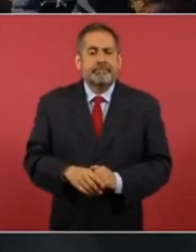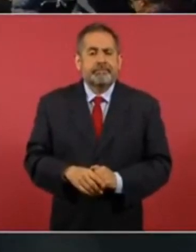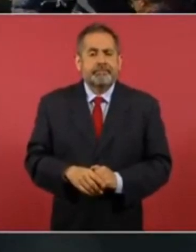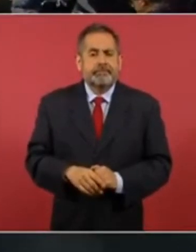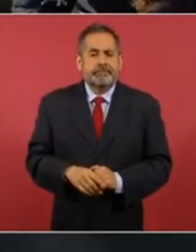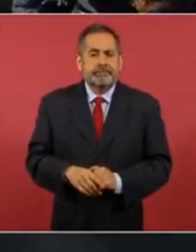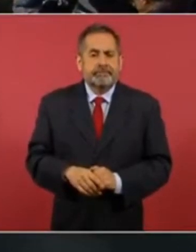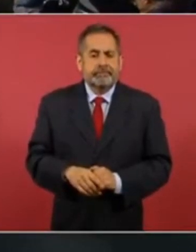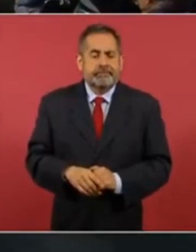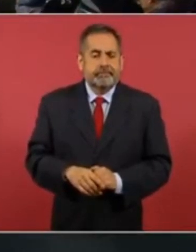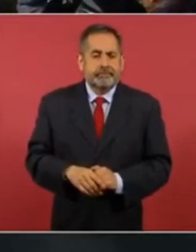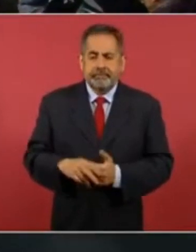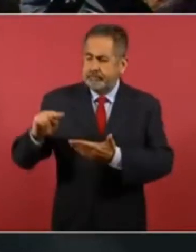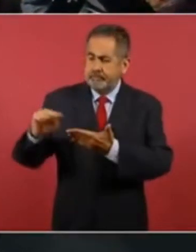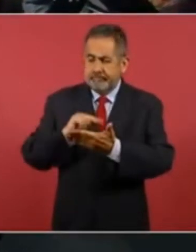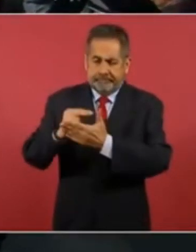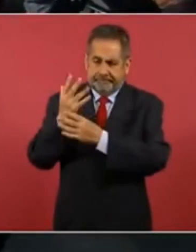Está firmado